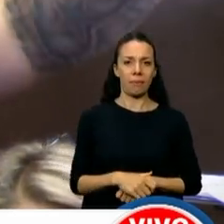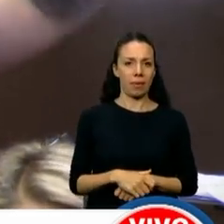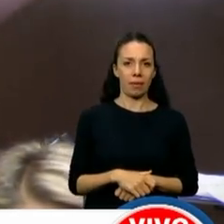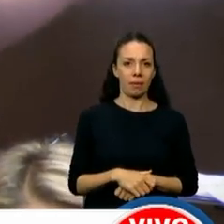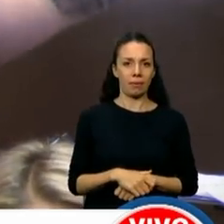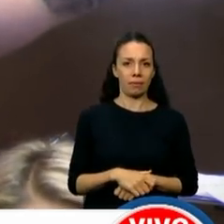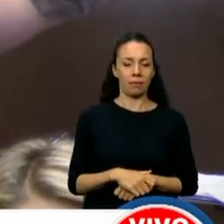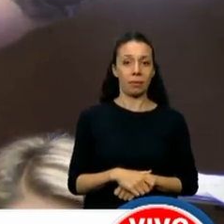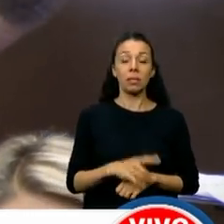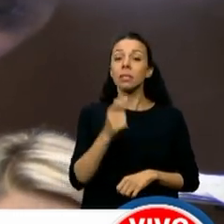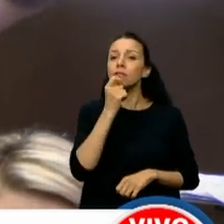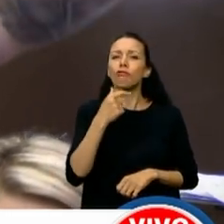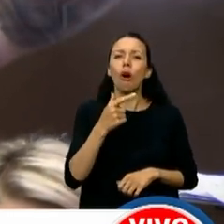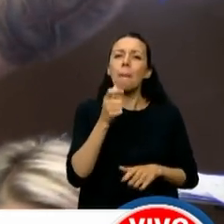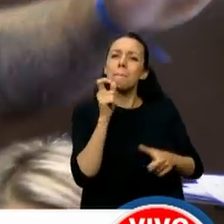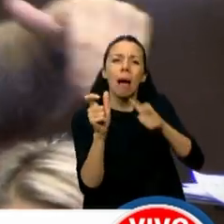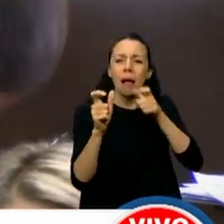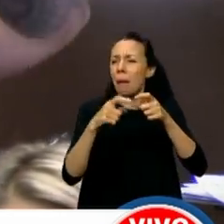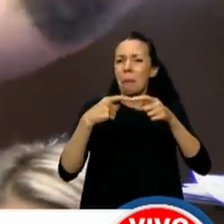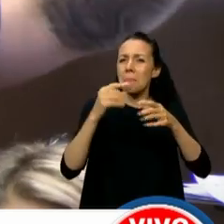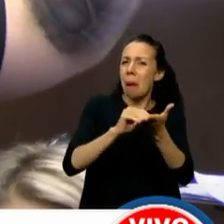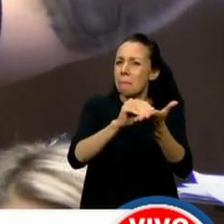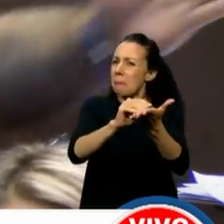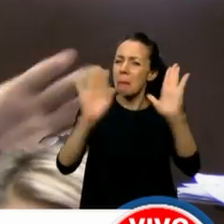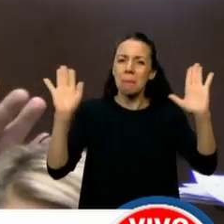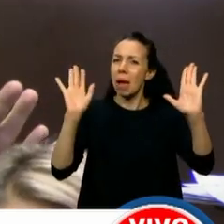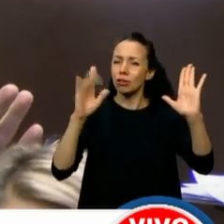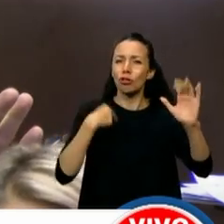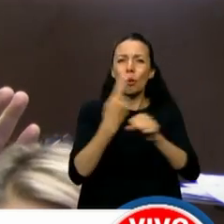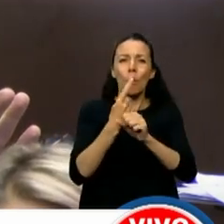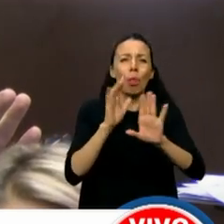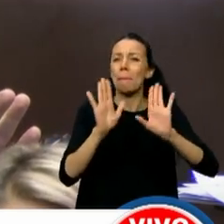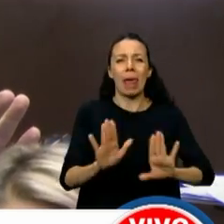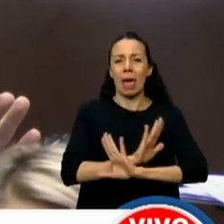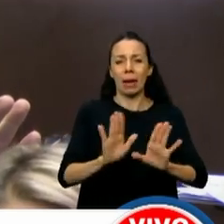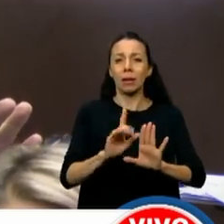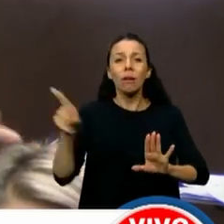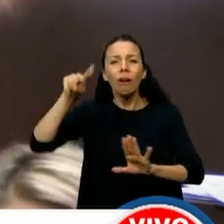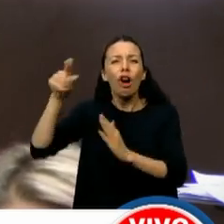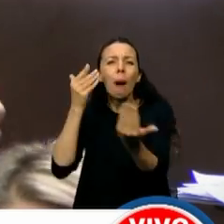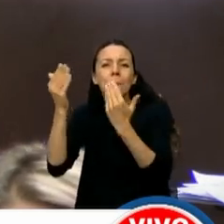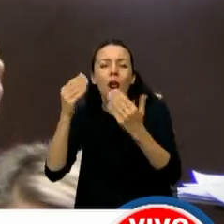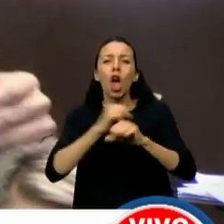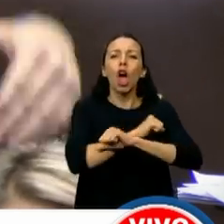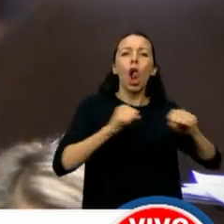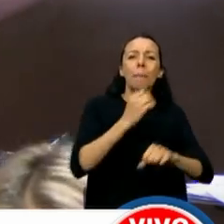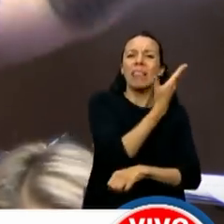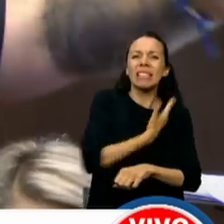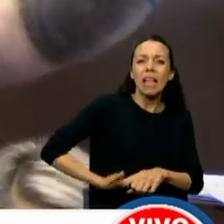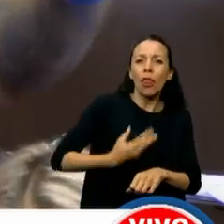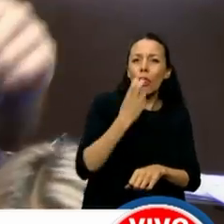y si me voy a otros términos los paros no colaboran con el estado en bolivia o sea no sólo